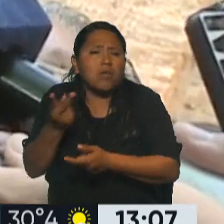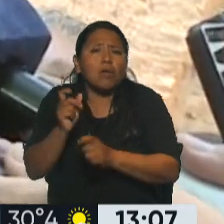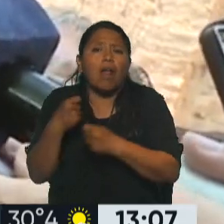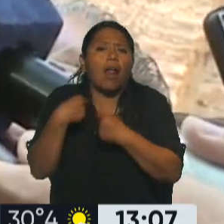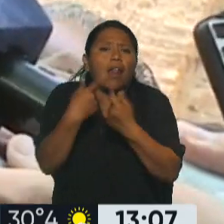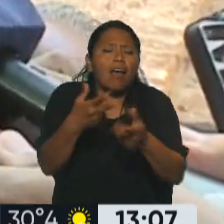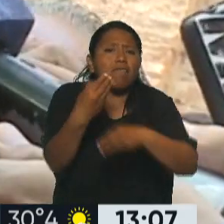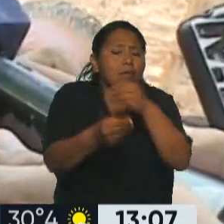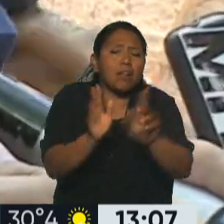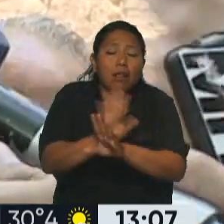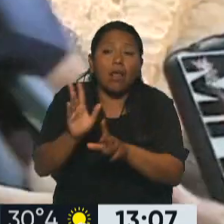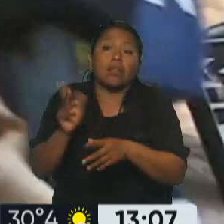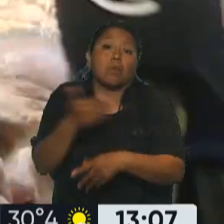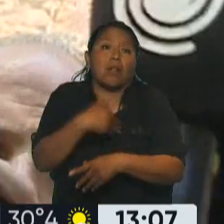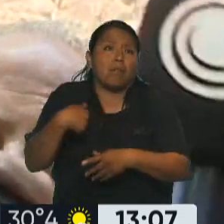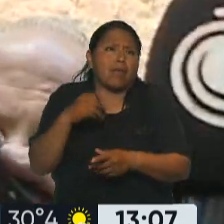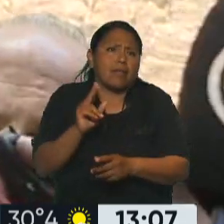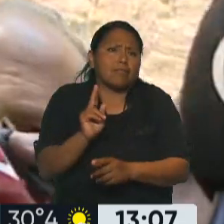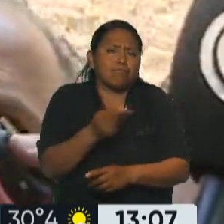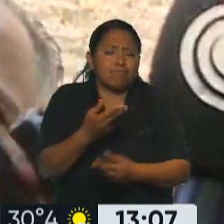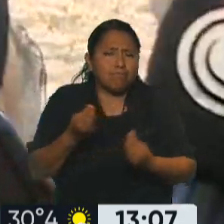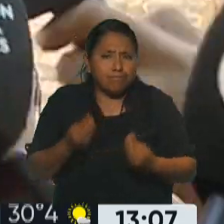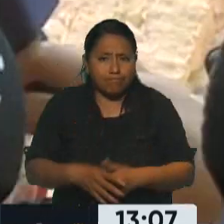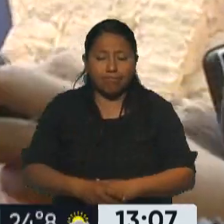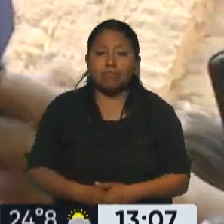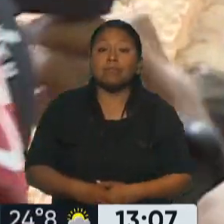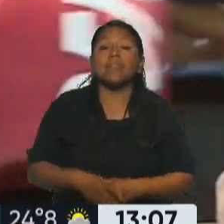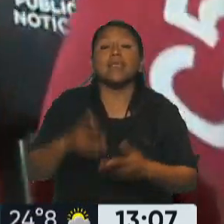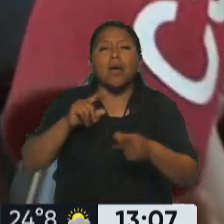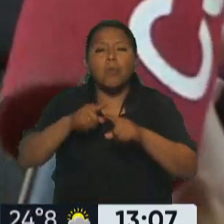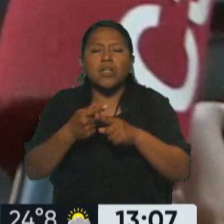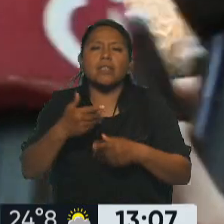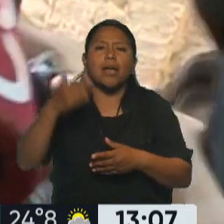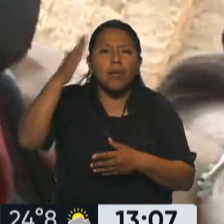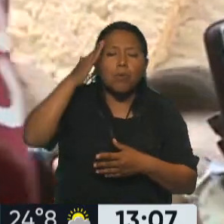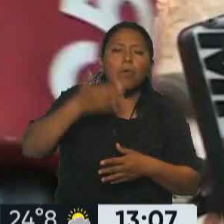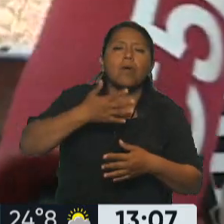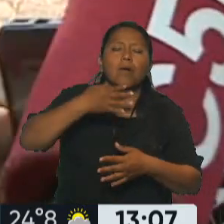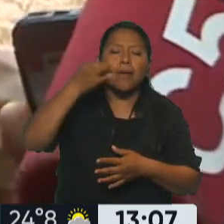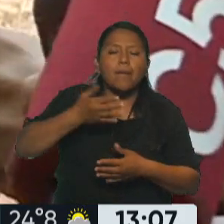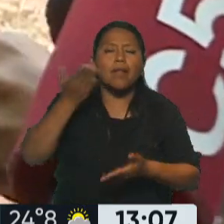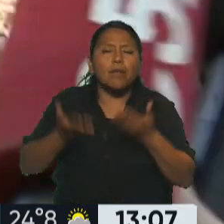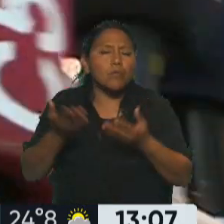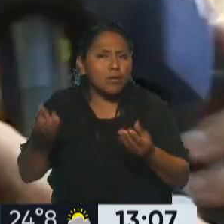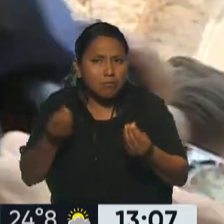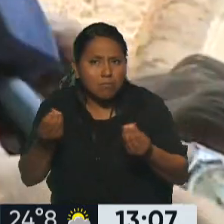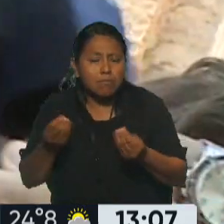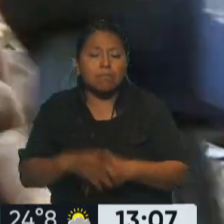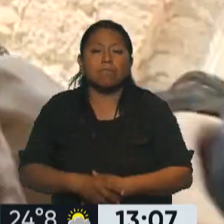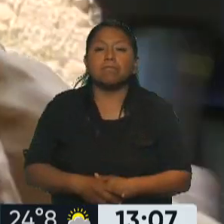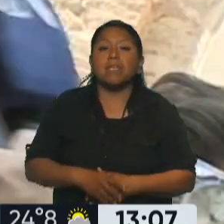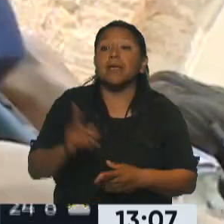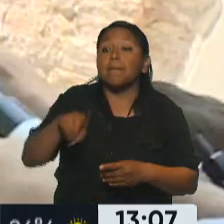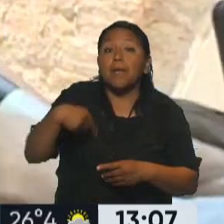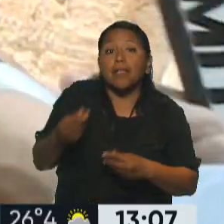su familia y después mataron a las mujeres. ¿Esa política de memoria, verdad y justicia se puede perder? ¿Qué puede pasar? ¿Qué espera para mañana?